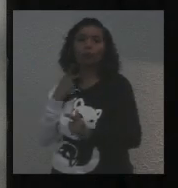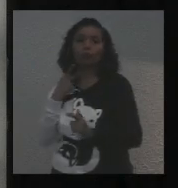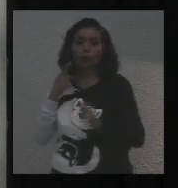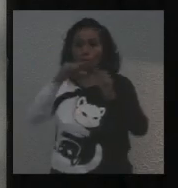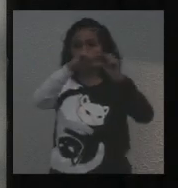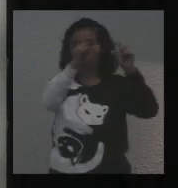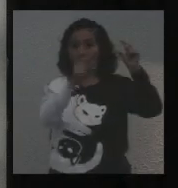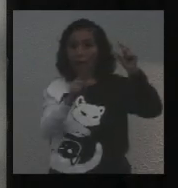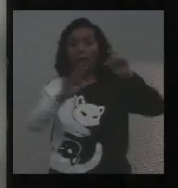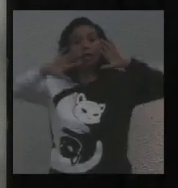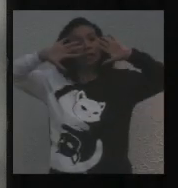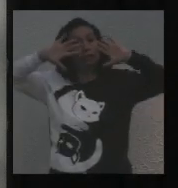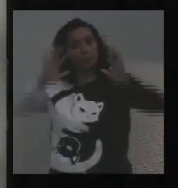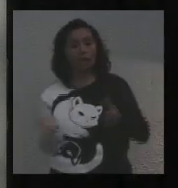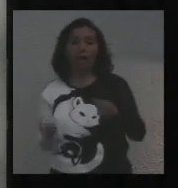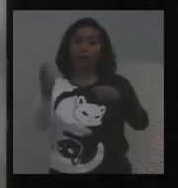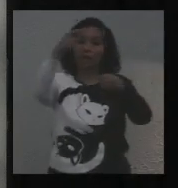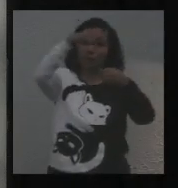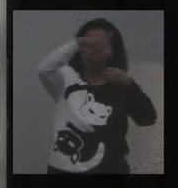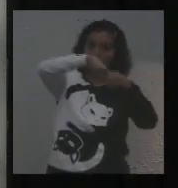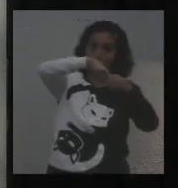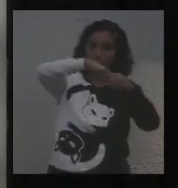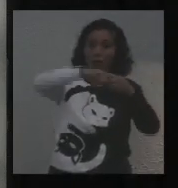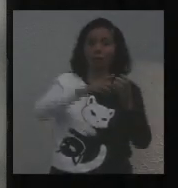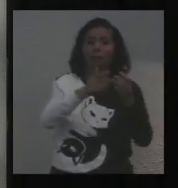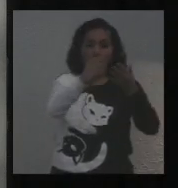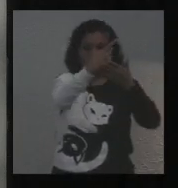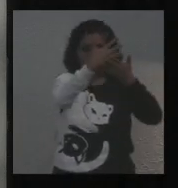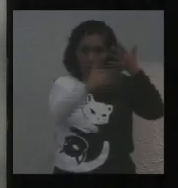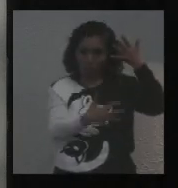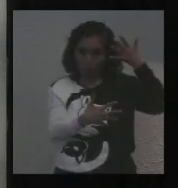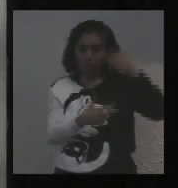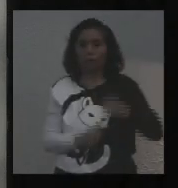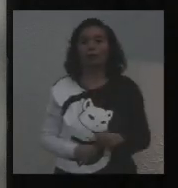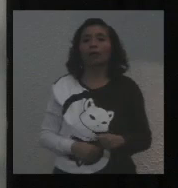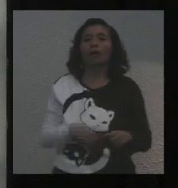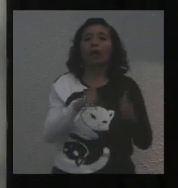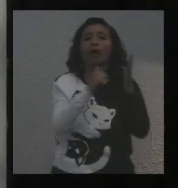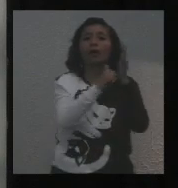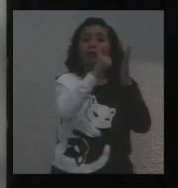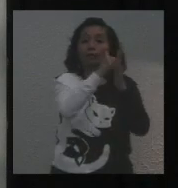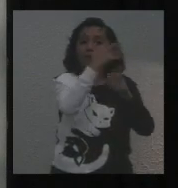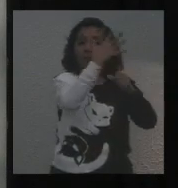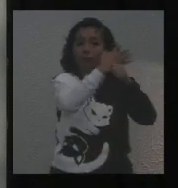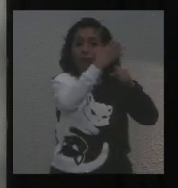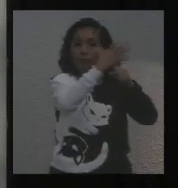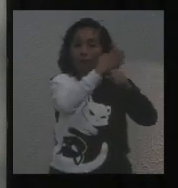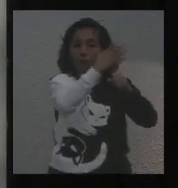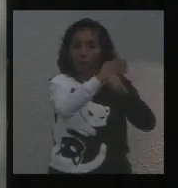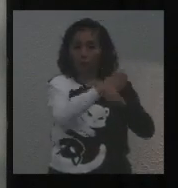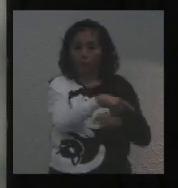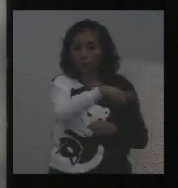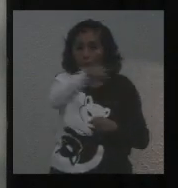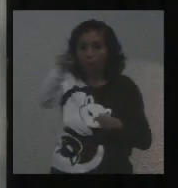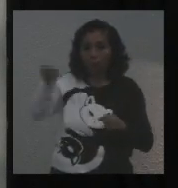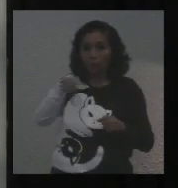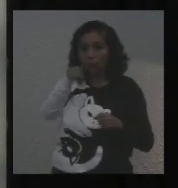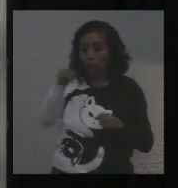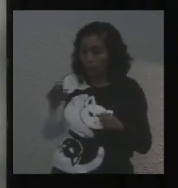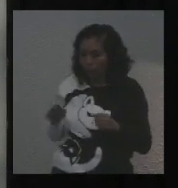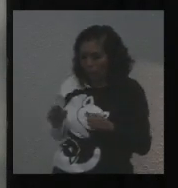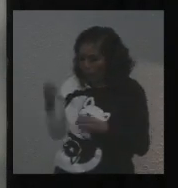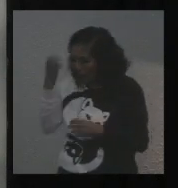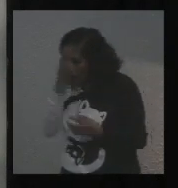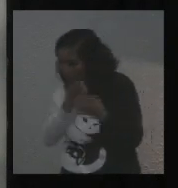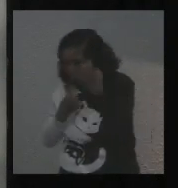nacionales registrados en la Secretaría de Gobernación. Artículo quinto, la legislatura calificará la elección de sus miembros a